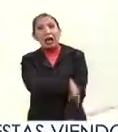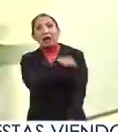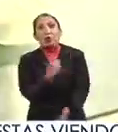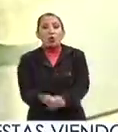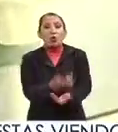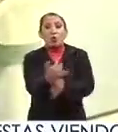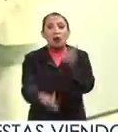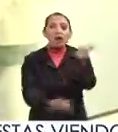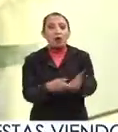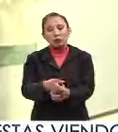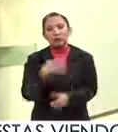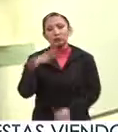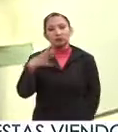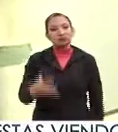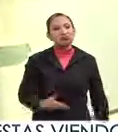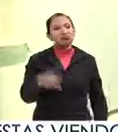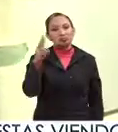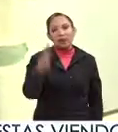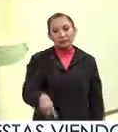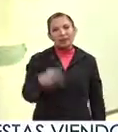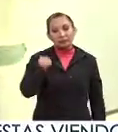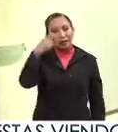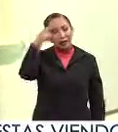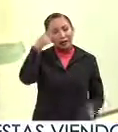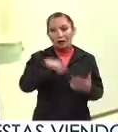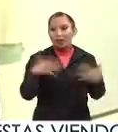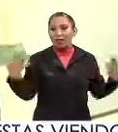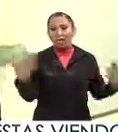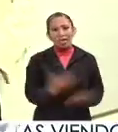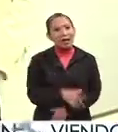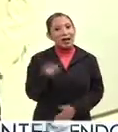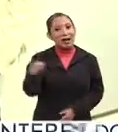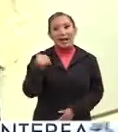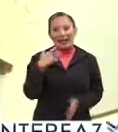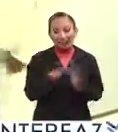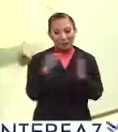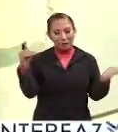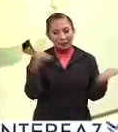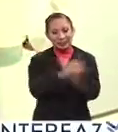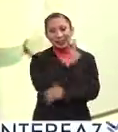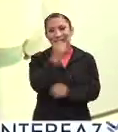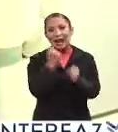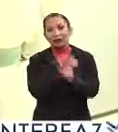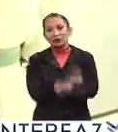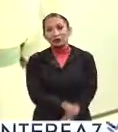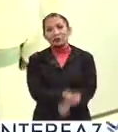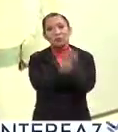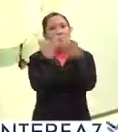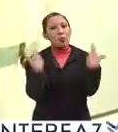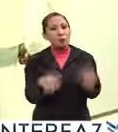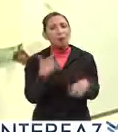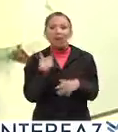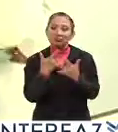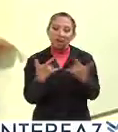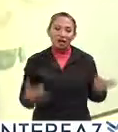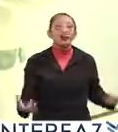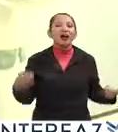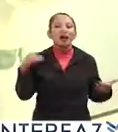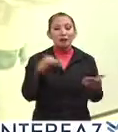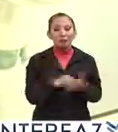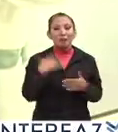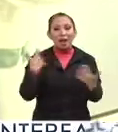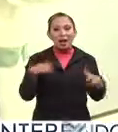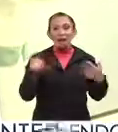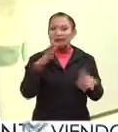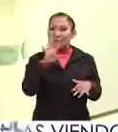historia. Para mí es un orgullo y la verdad ni me la creo estar ahora sí en el libro de los 100 años del voleibol, pero creo que hice historia, me